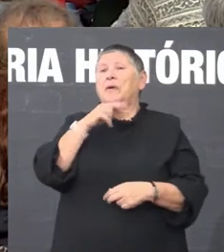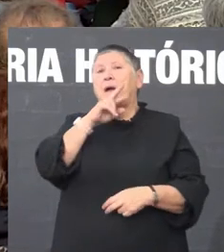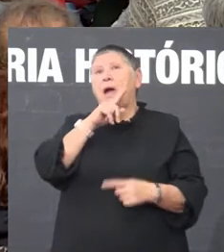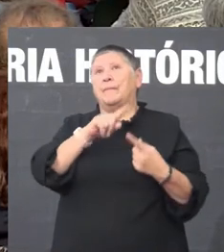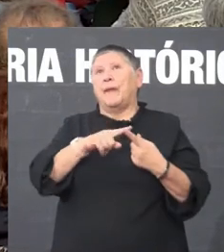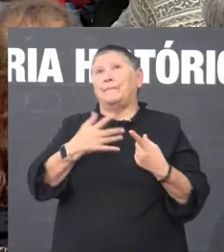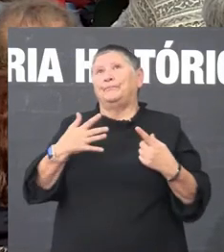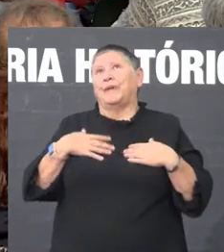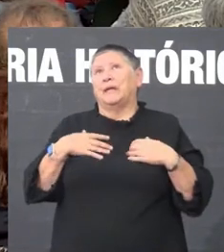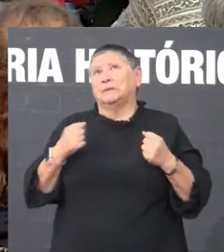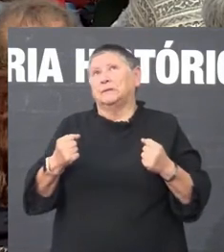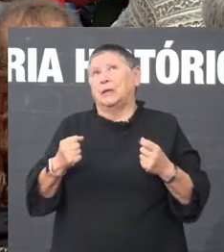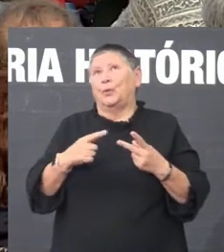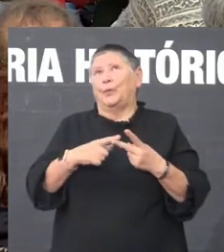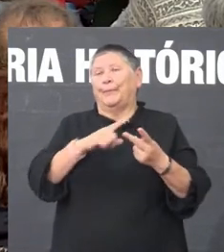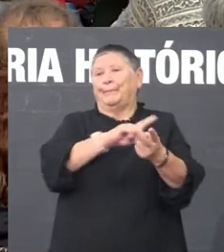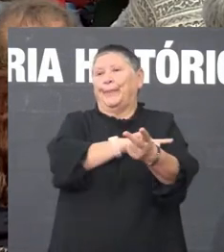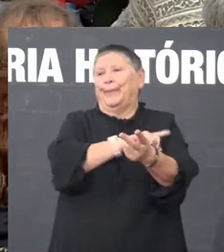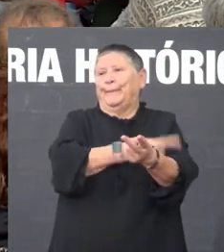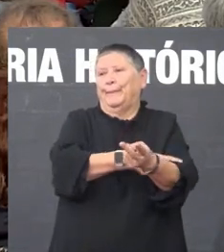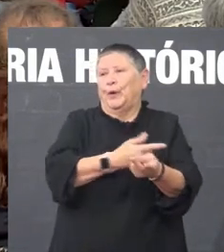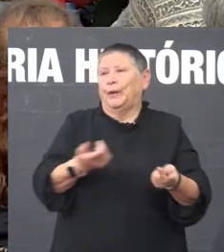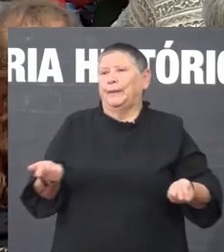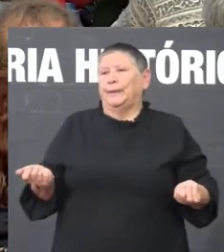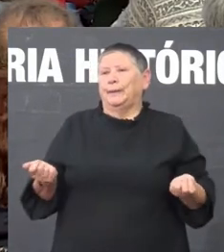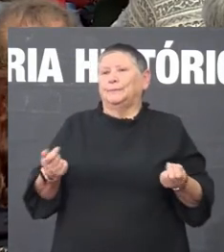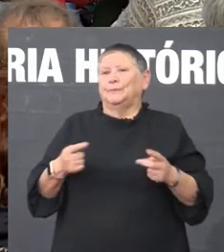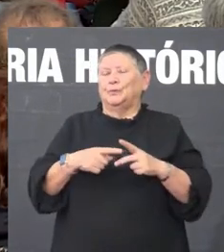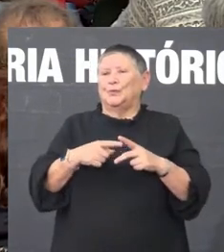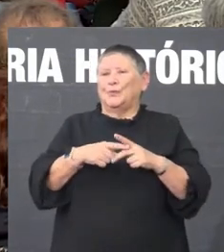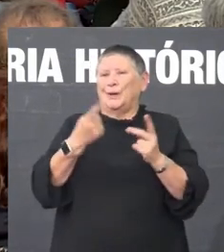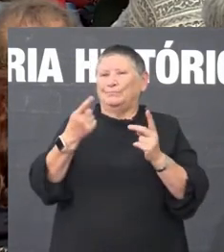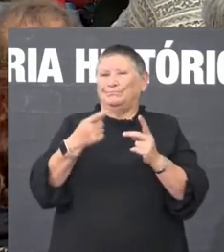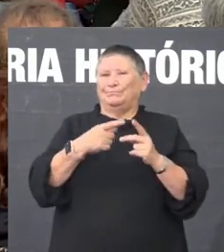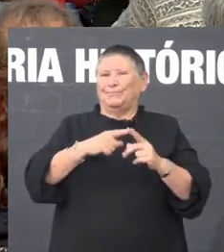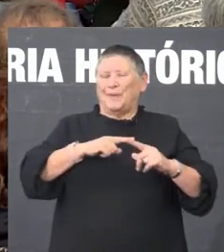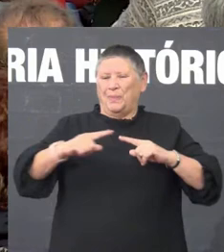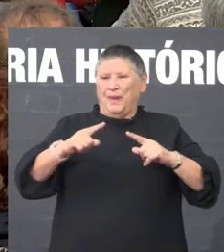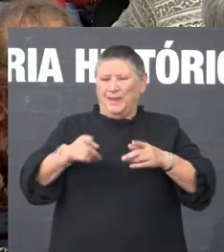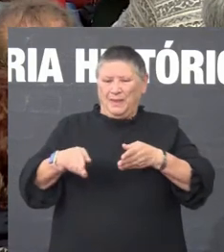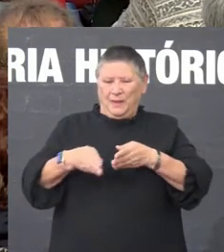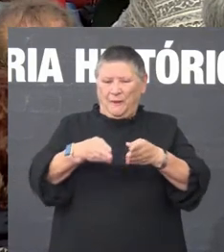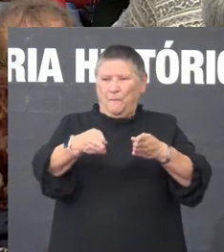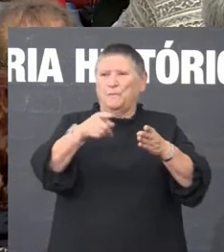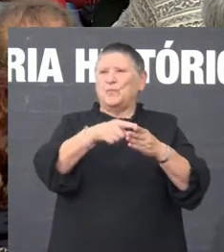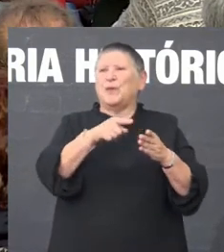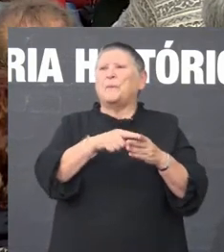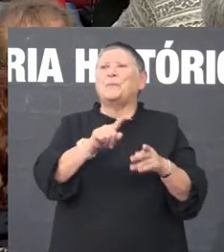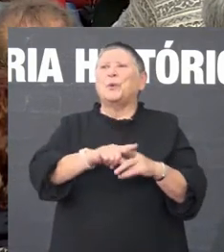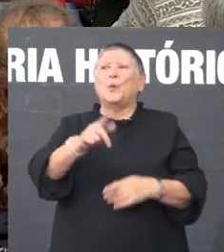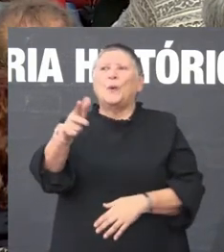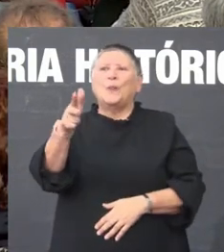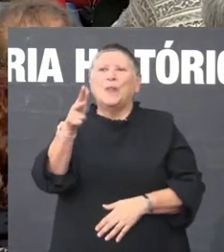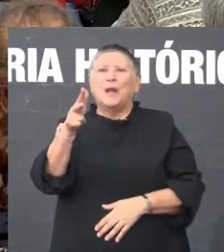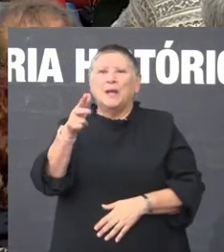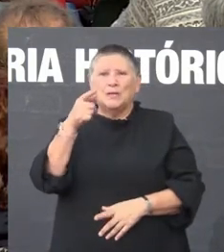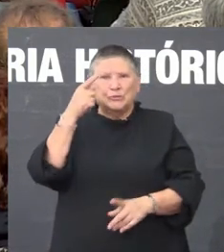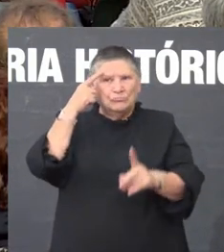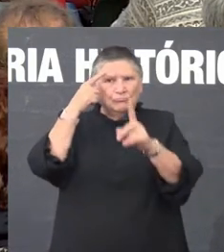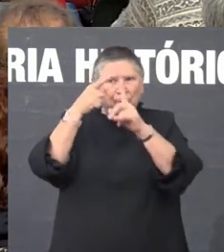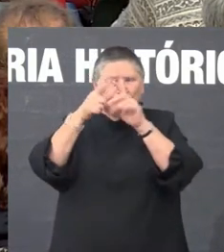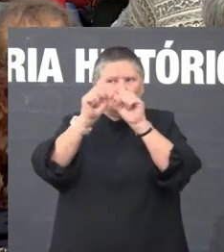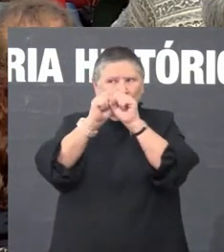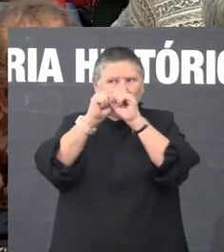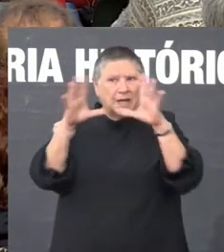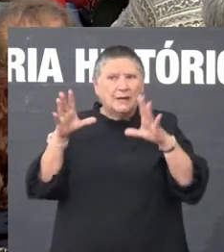deporte, es un principio directivo, pero que no tiene virtualidad como derecho objetivo, no pueden tirar de ahí, y entonces,